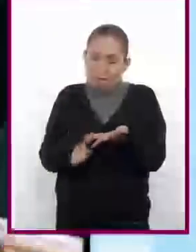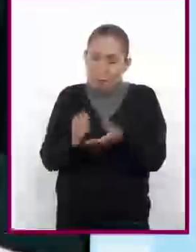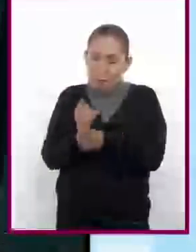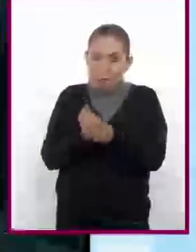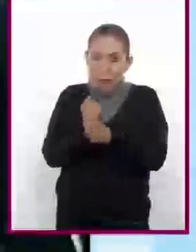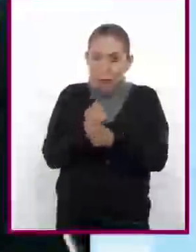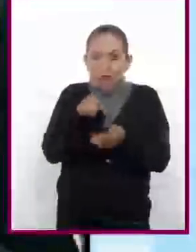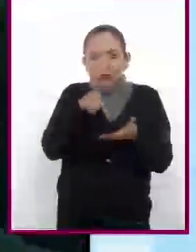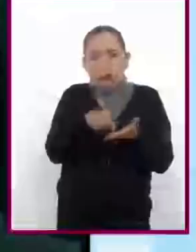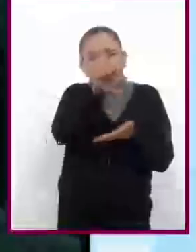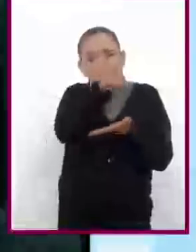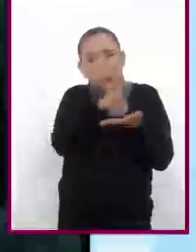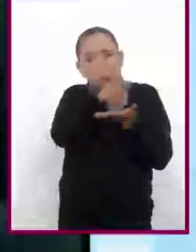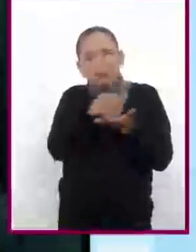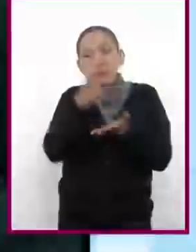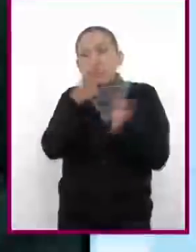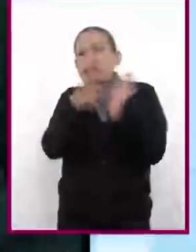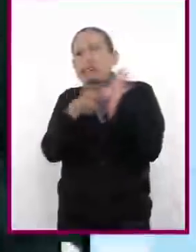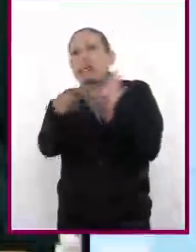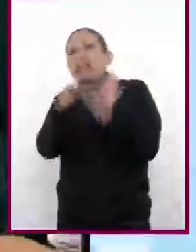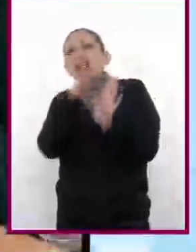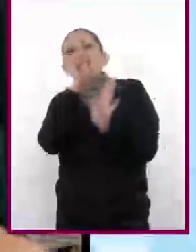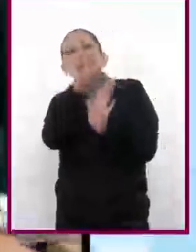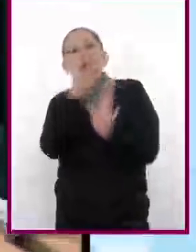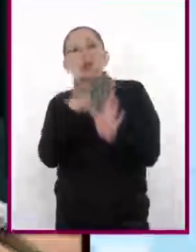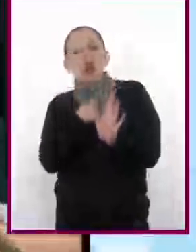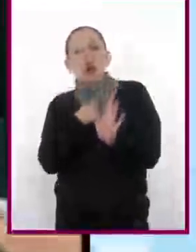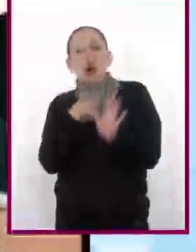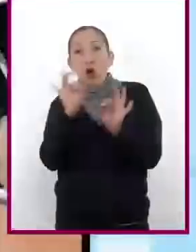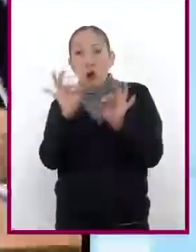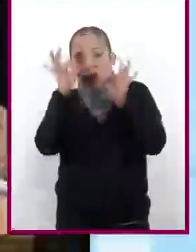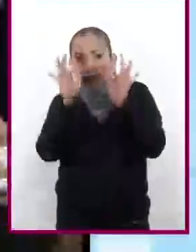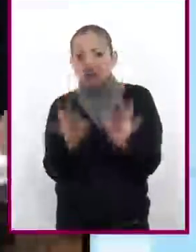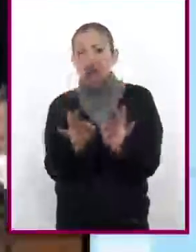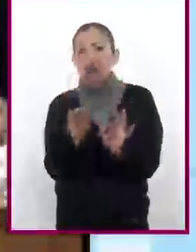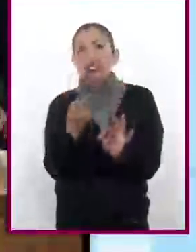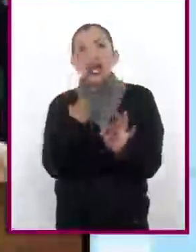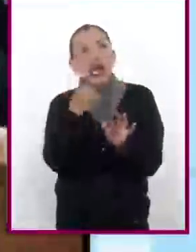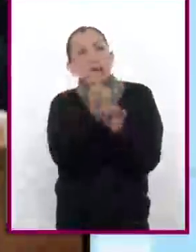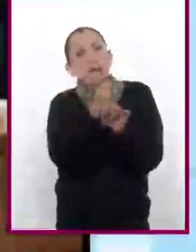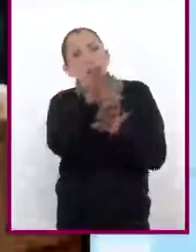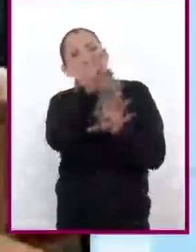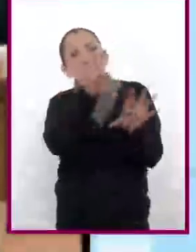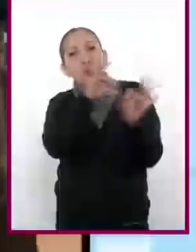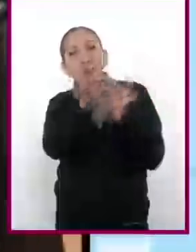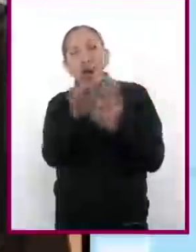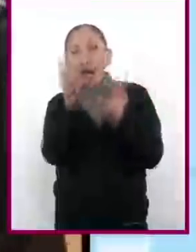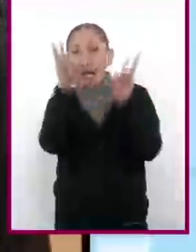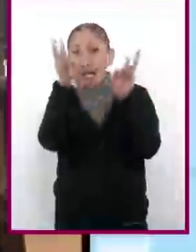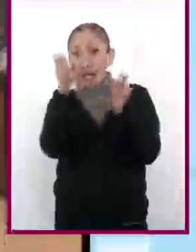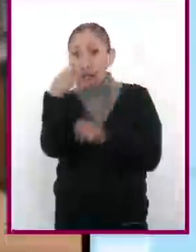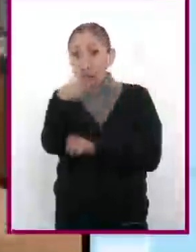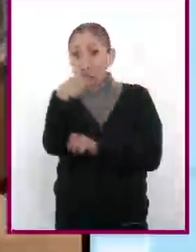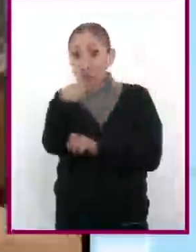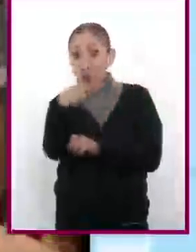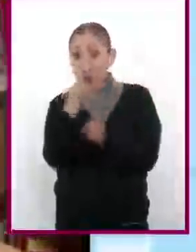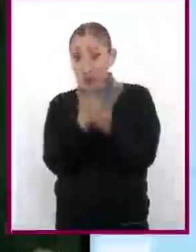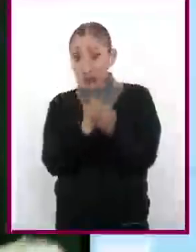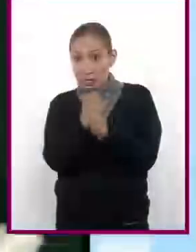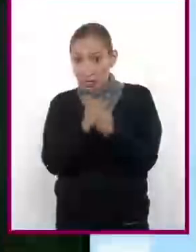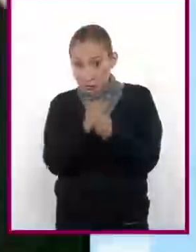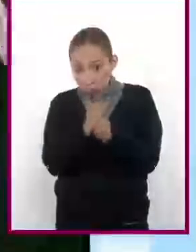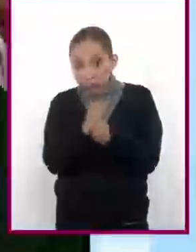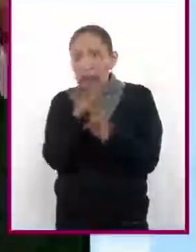El reporte nos permitirá comunicar los resultados de forma eficiente. Para elegir el título del reporte de